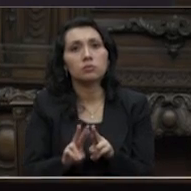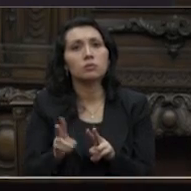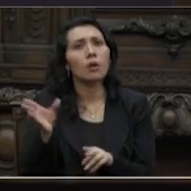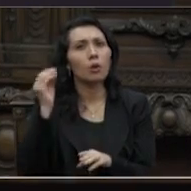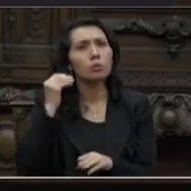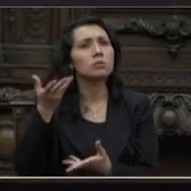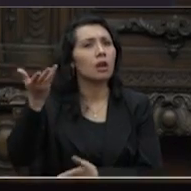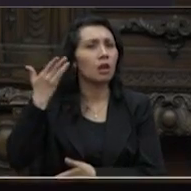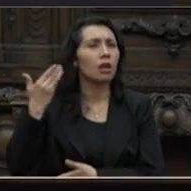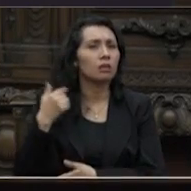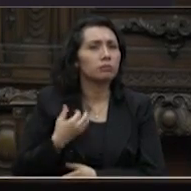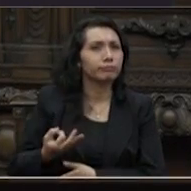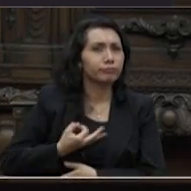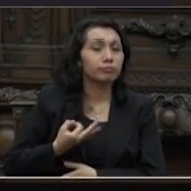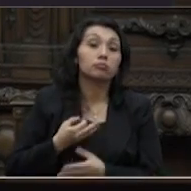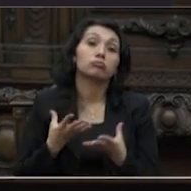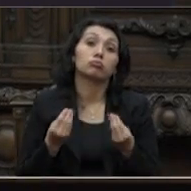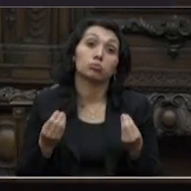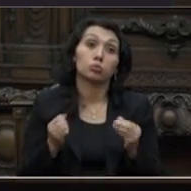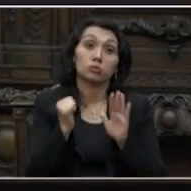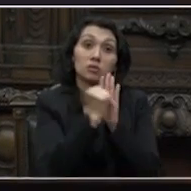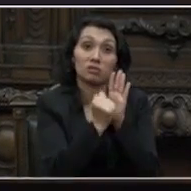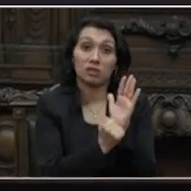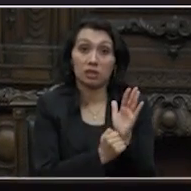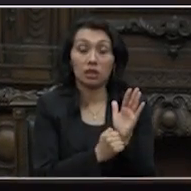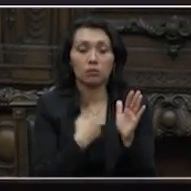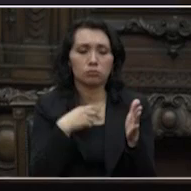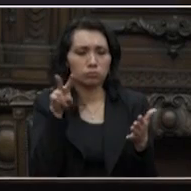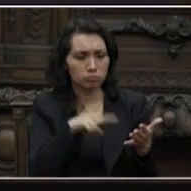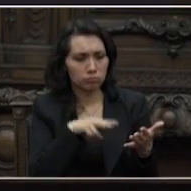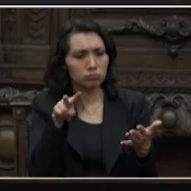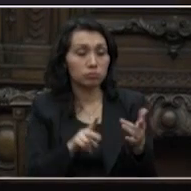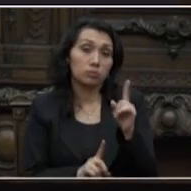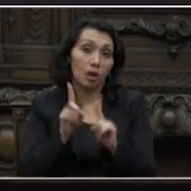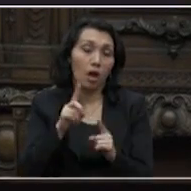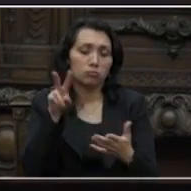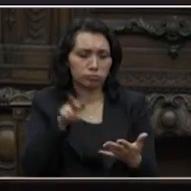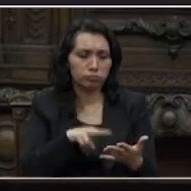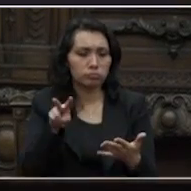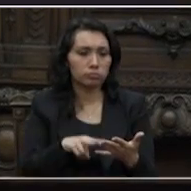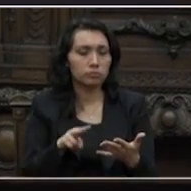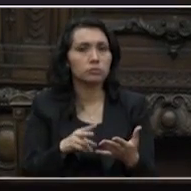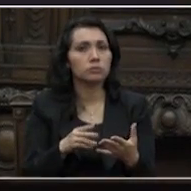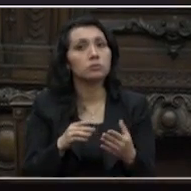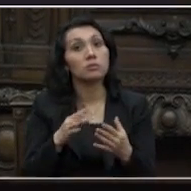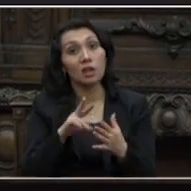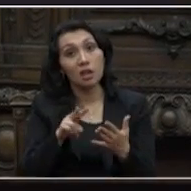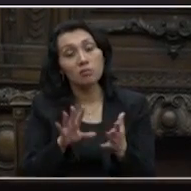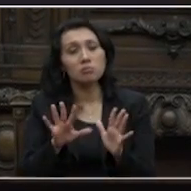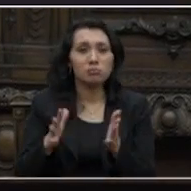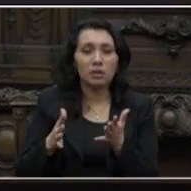algún momento, y muchos de los artículos que he leído, algunos, tendría que leer más, pero es